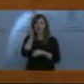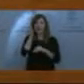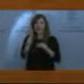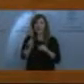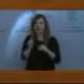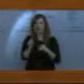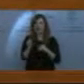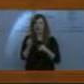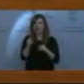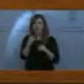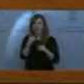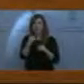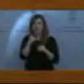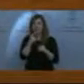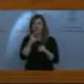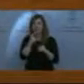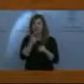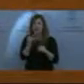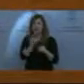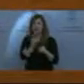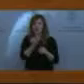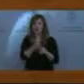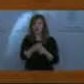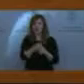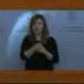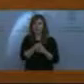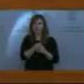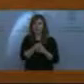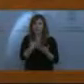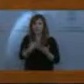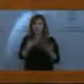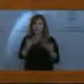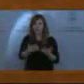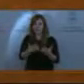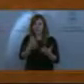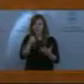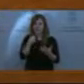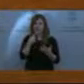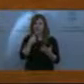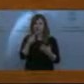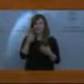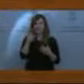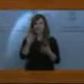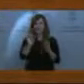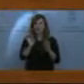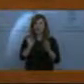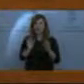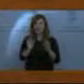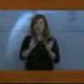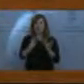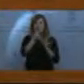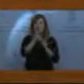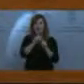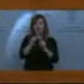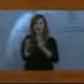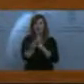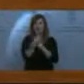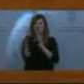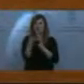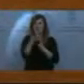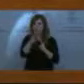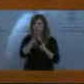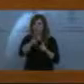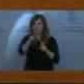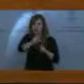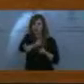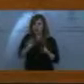ya pasa a ser nuclear. Y dice, literalmente, que esto debe estar inserto en un marco de seguimiento, en un conjunto de indicadores que nos debe ayudar a mejorar la salud física de la población